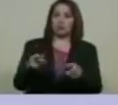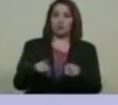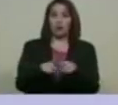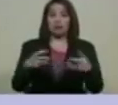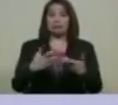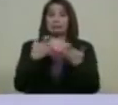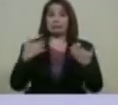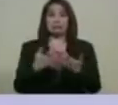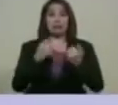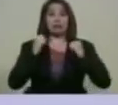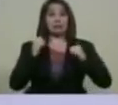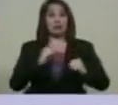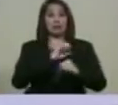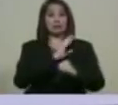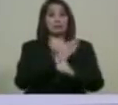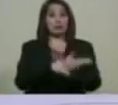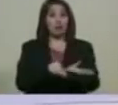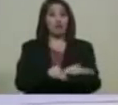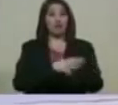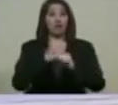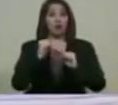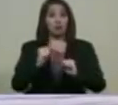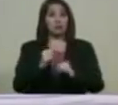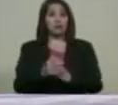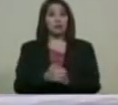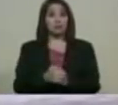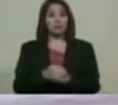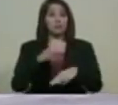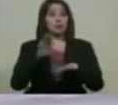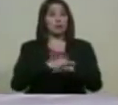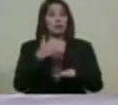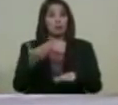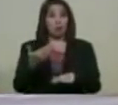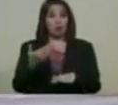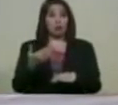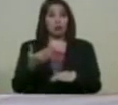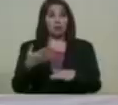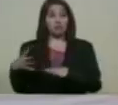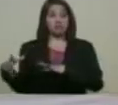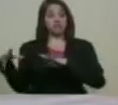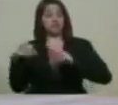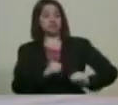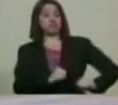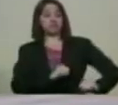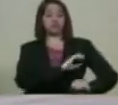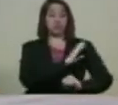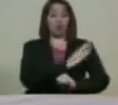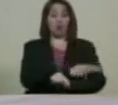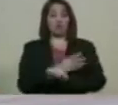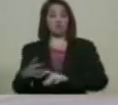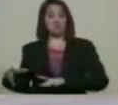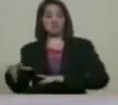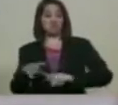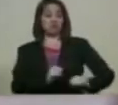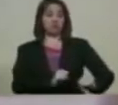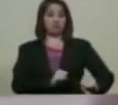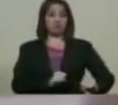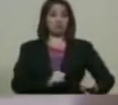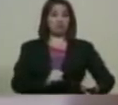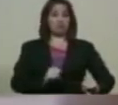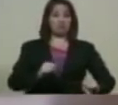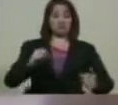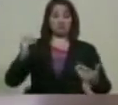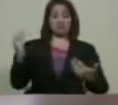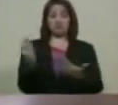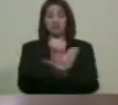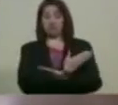intensa, dura, porque hay un imperio, un poder imperial, que ha